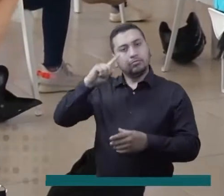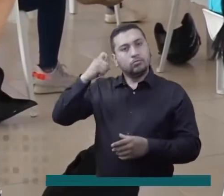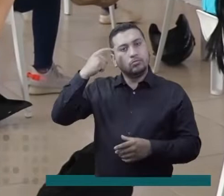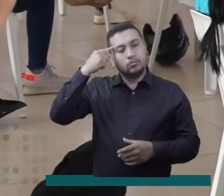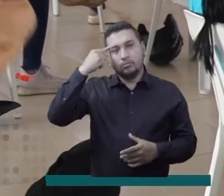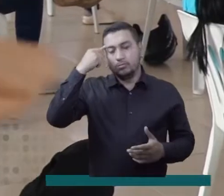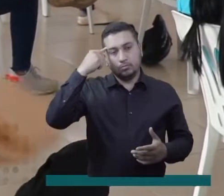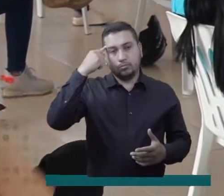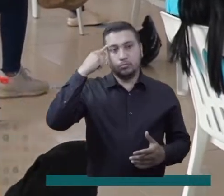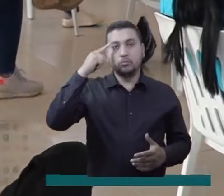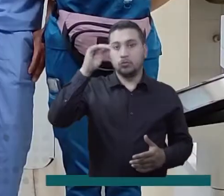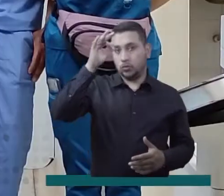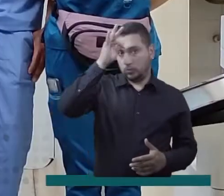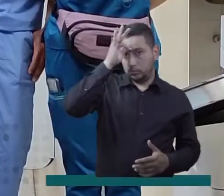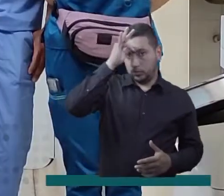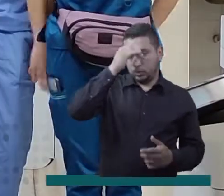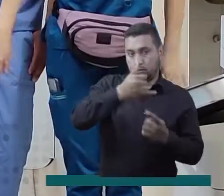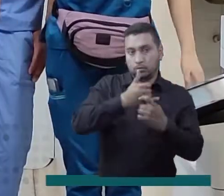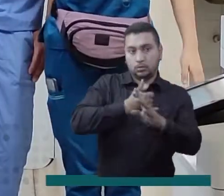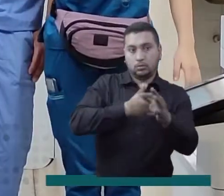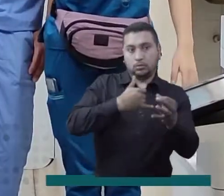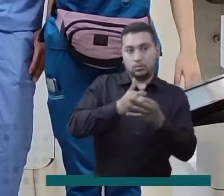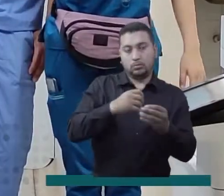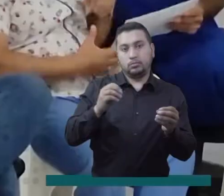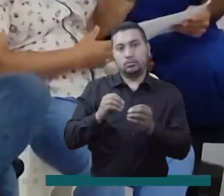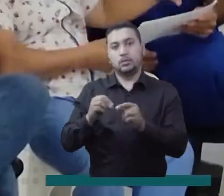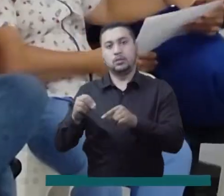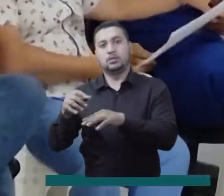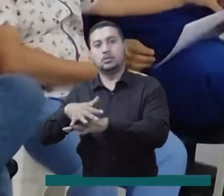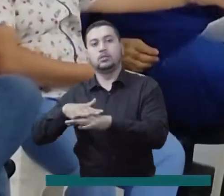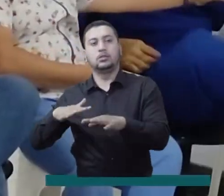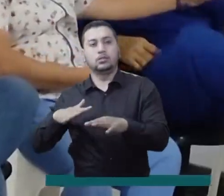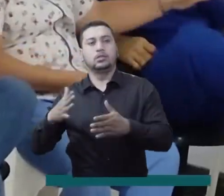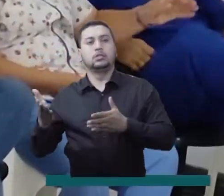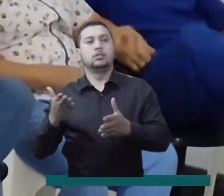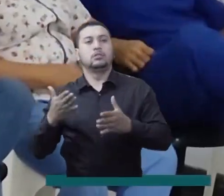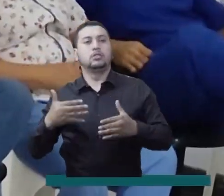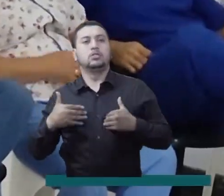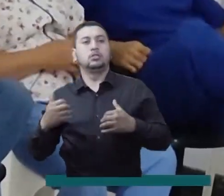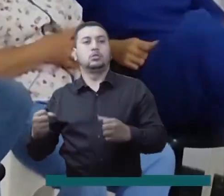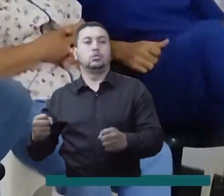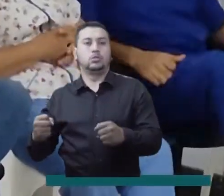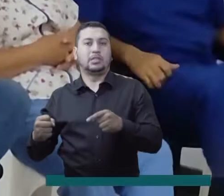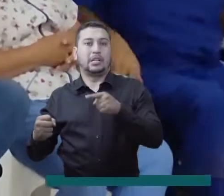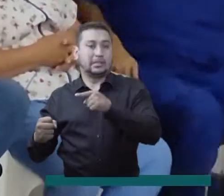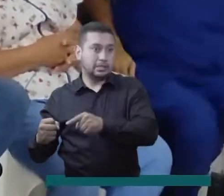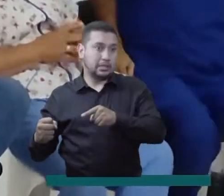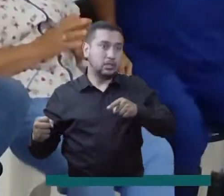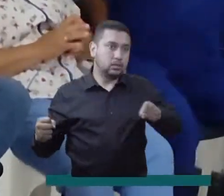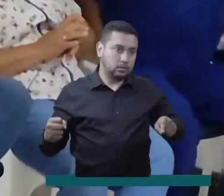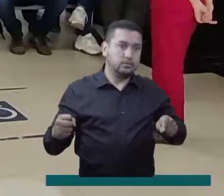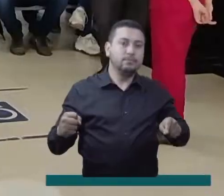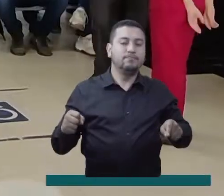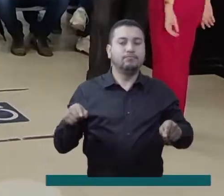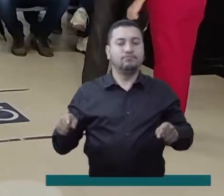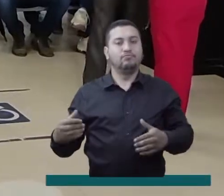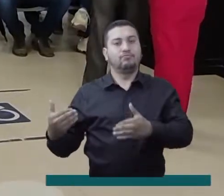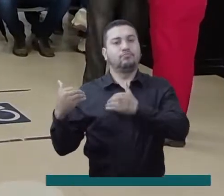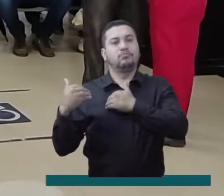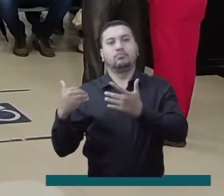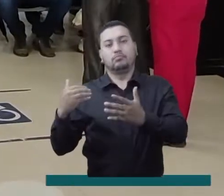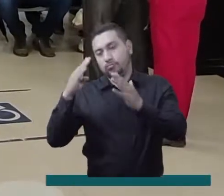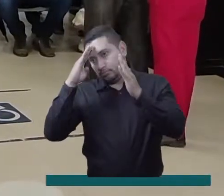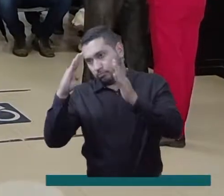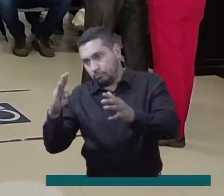de la Secretaría de Salud del Guaviare, del Hospital San José del Guaviare y de la S-Red de Servicios de Salud de Primer Nivel, que es la